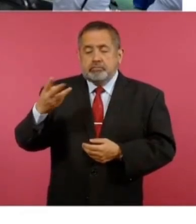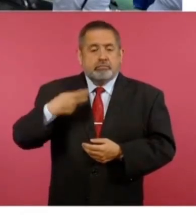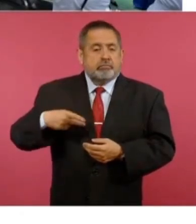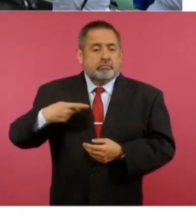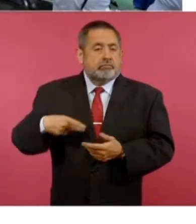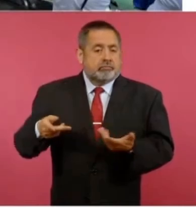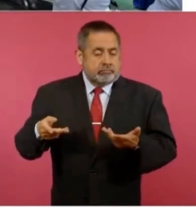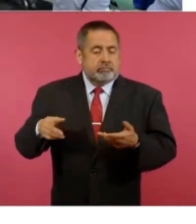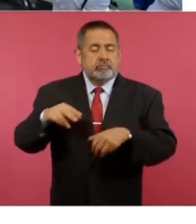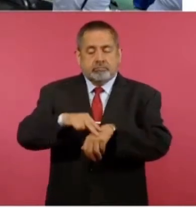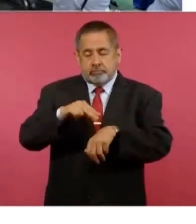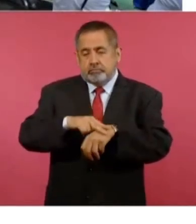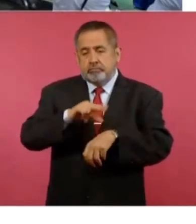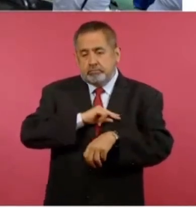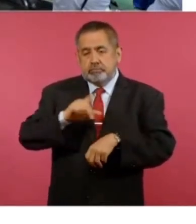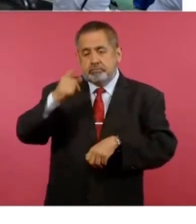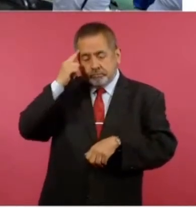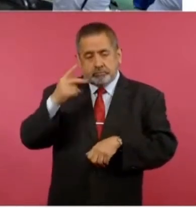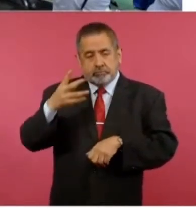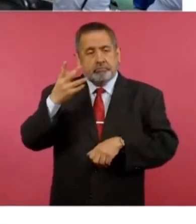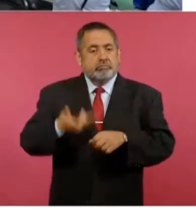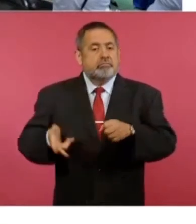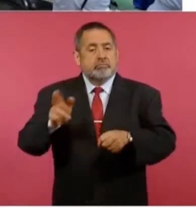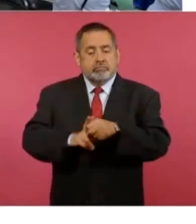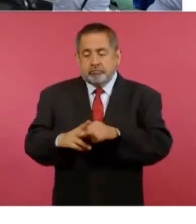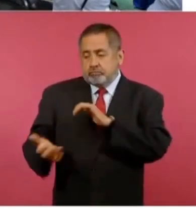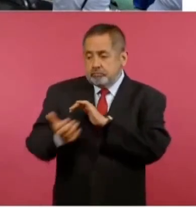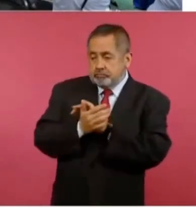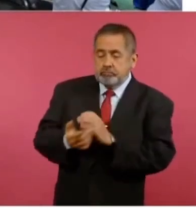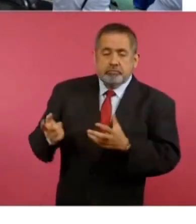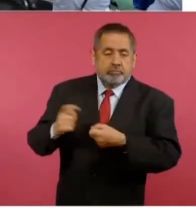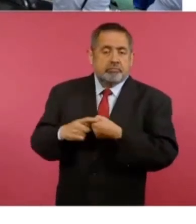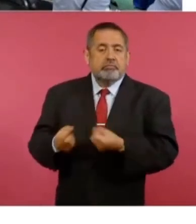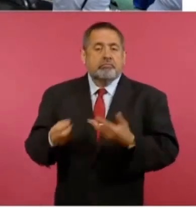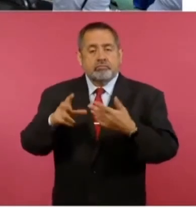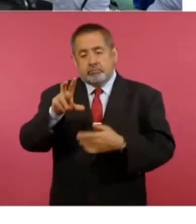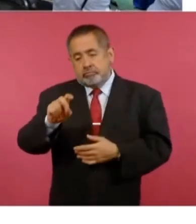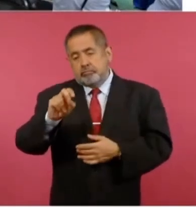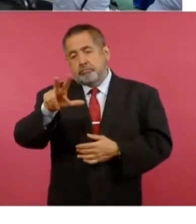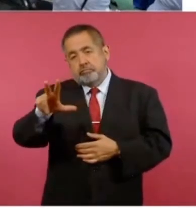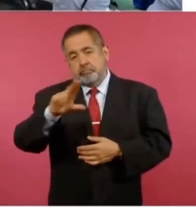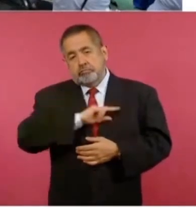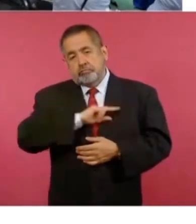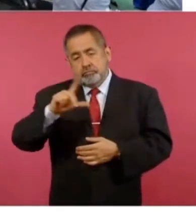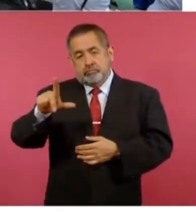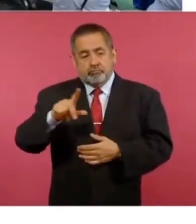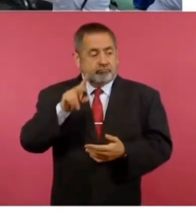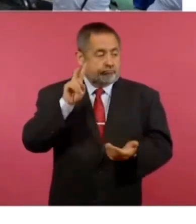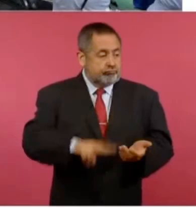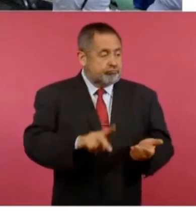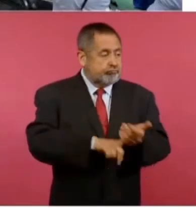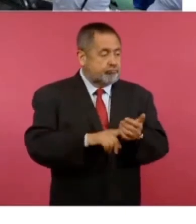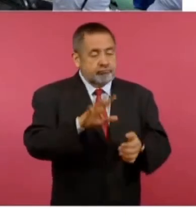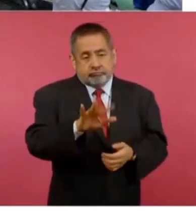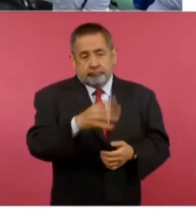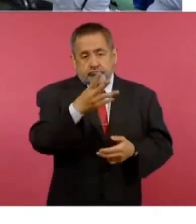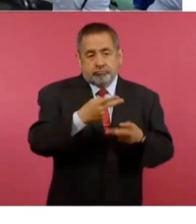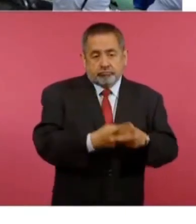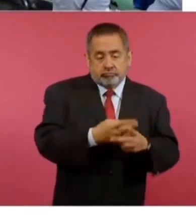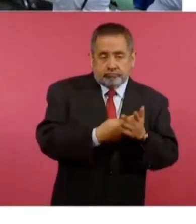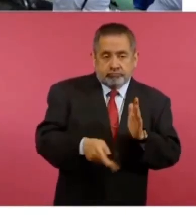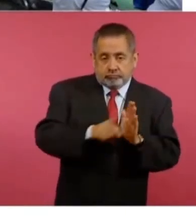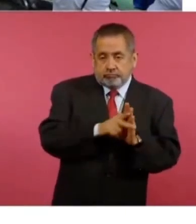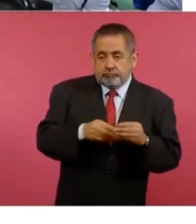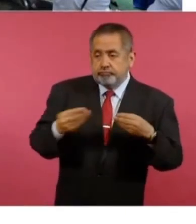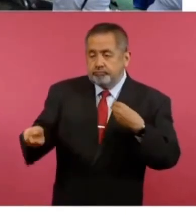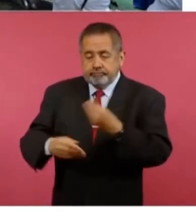caso de médicos especialistas para 4 hospitales se han inscrito 38 especialistas de las 54 plazas ofertadas. Como pueden